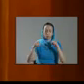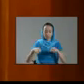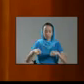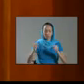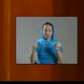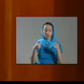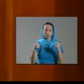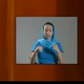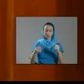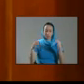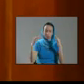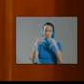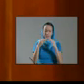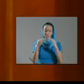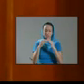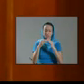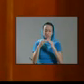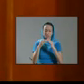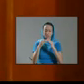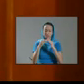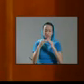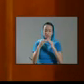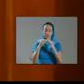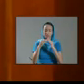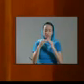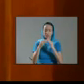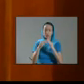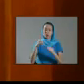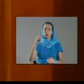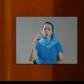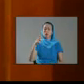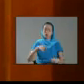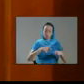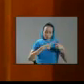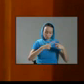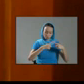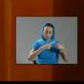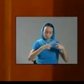un lugar para mi morada.